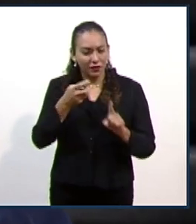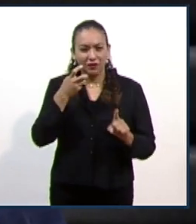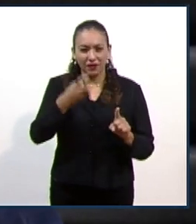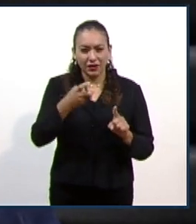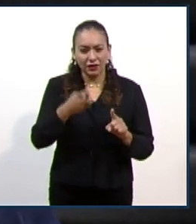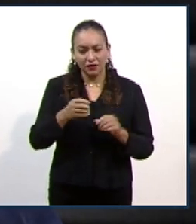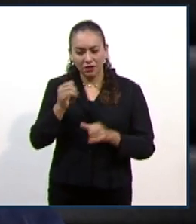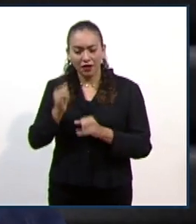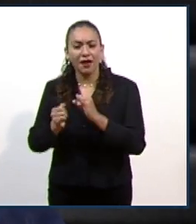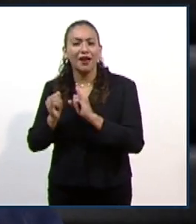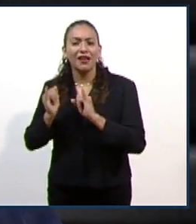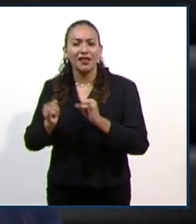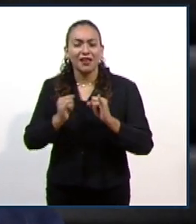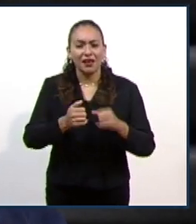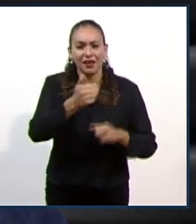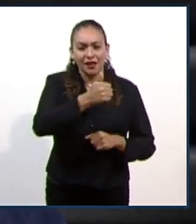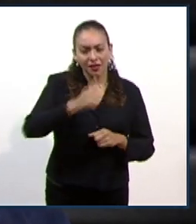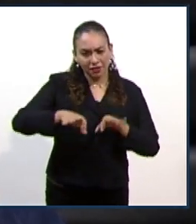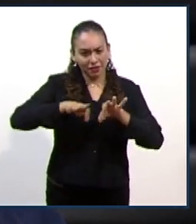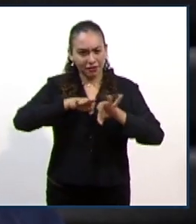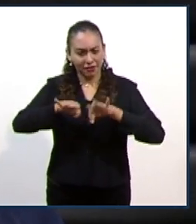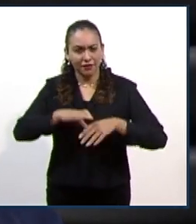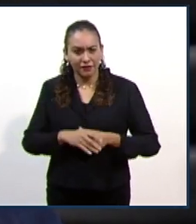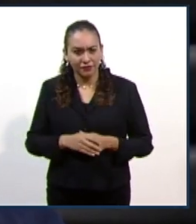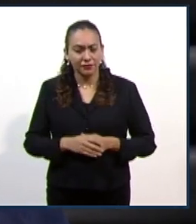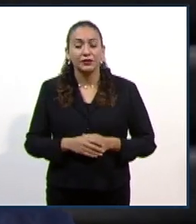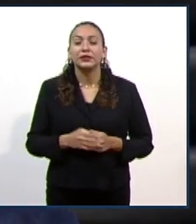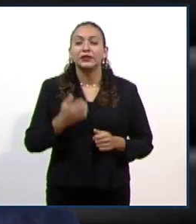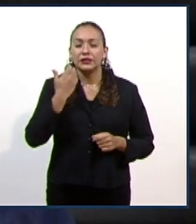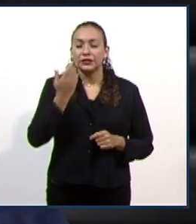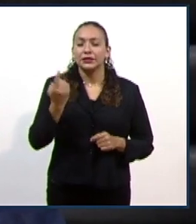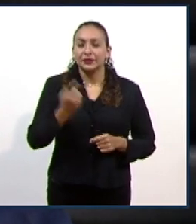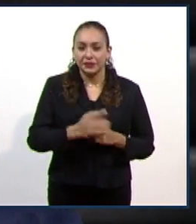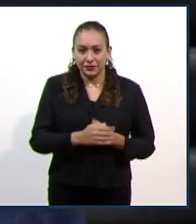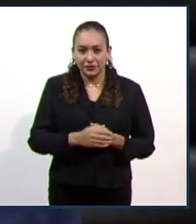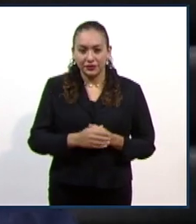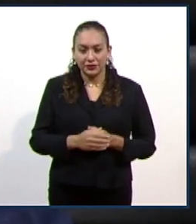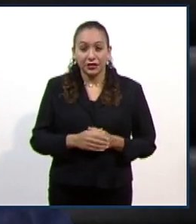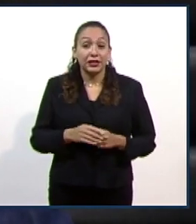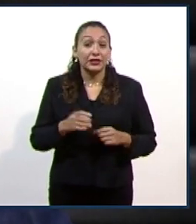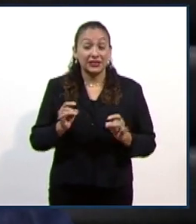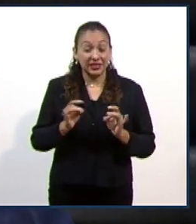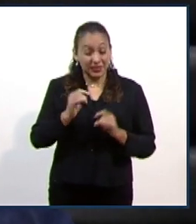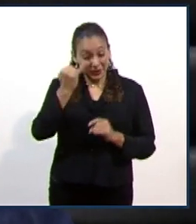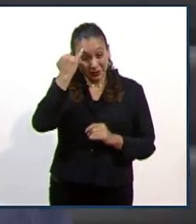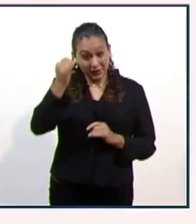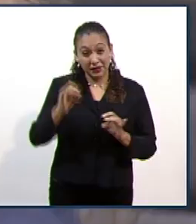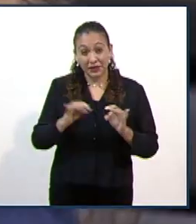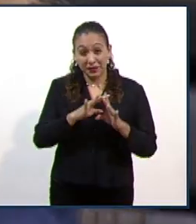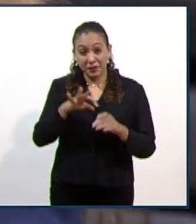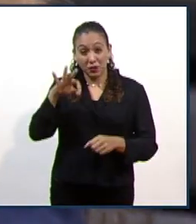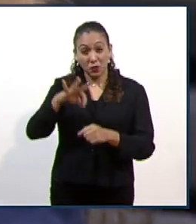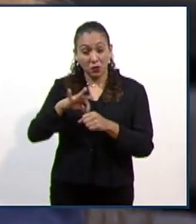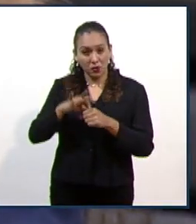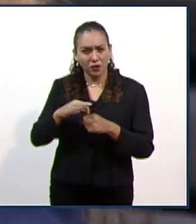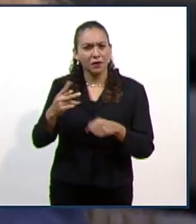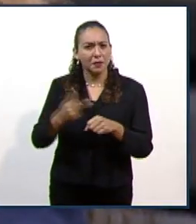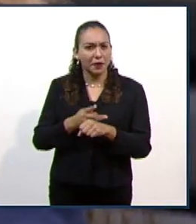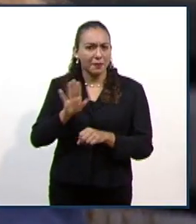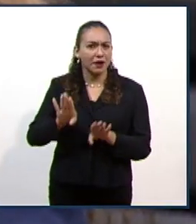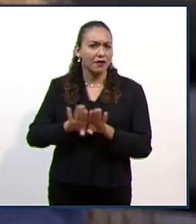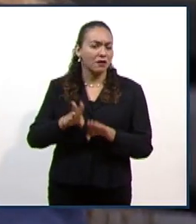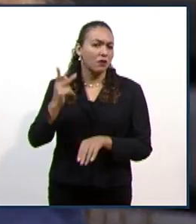la independencia y resolución y estará más propicio a la corrupción y conflicto de interés. Los